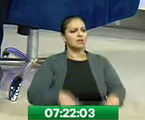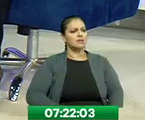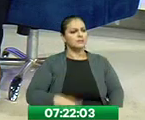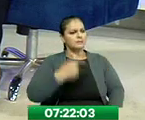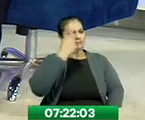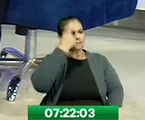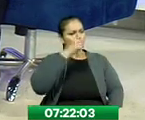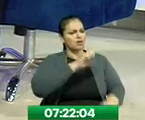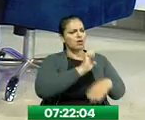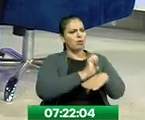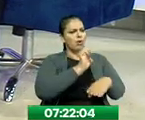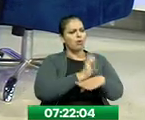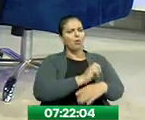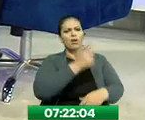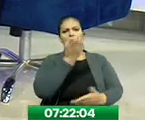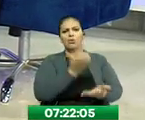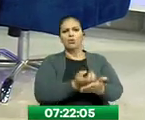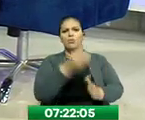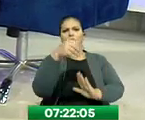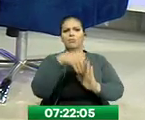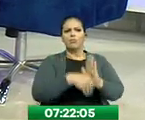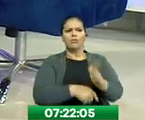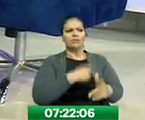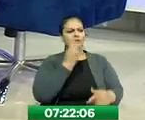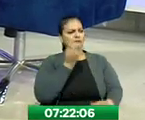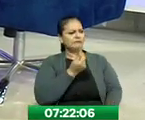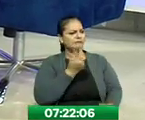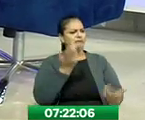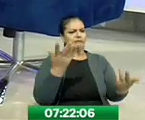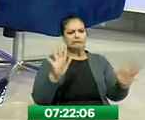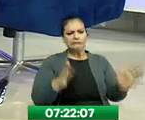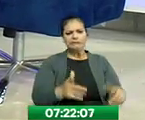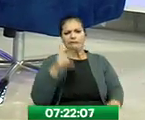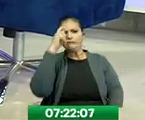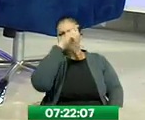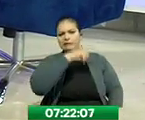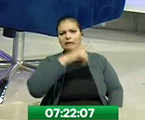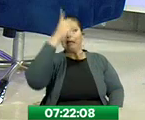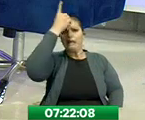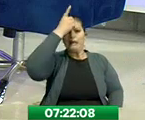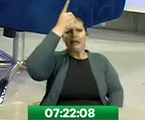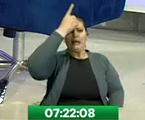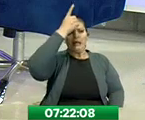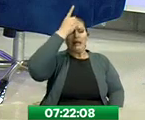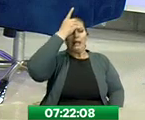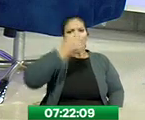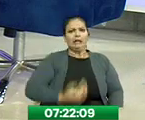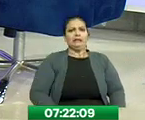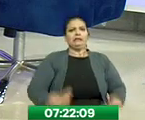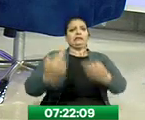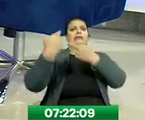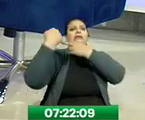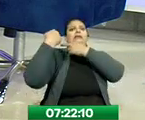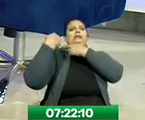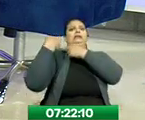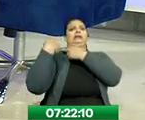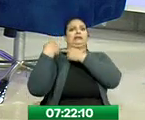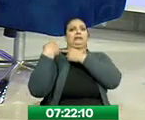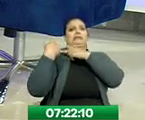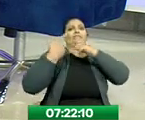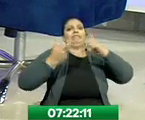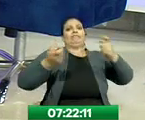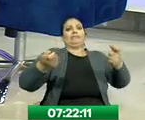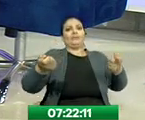a los 2 años y medio casi, y recién vamos a ver qué pasa en materia de